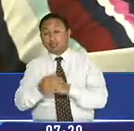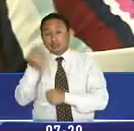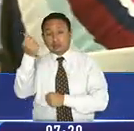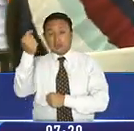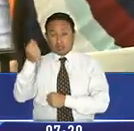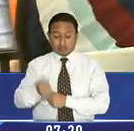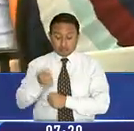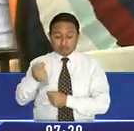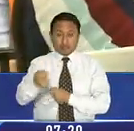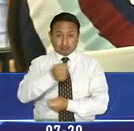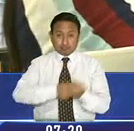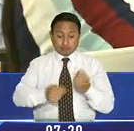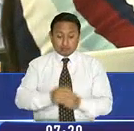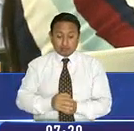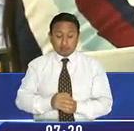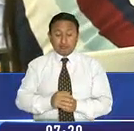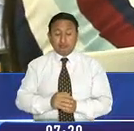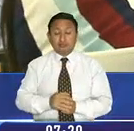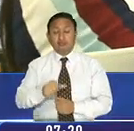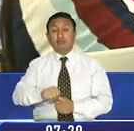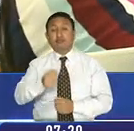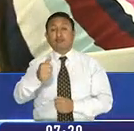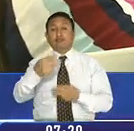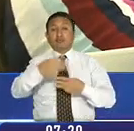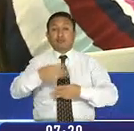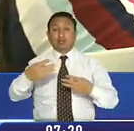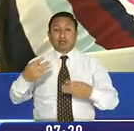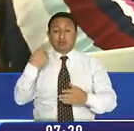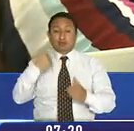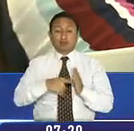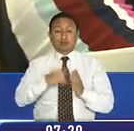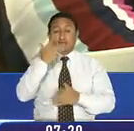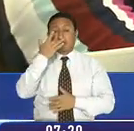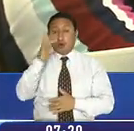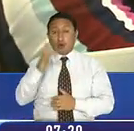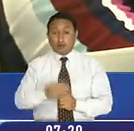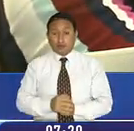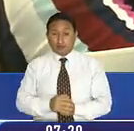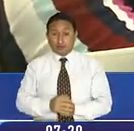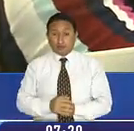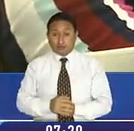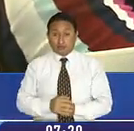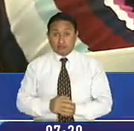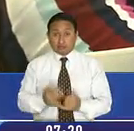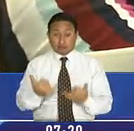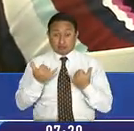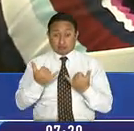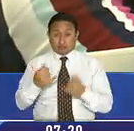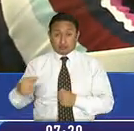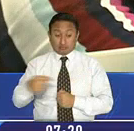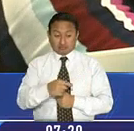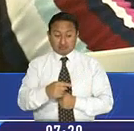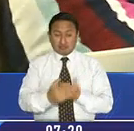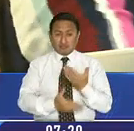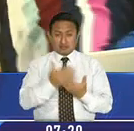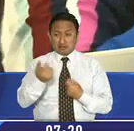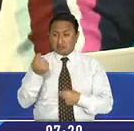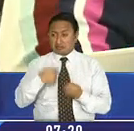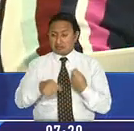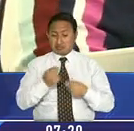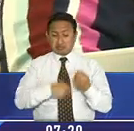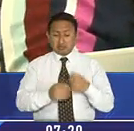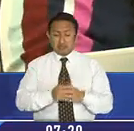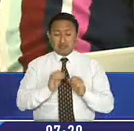otros materiales como el oro, que al ser de fácil comercialización se puede esconder y ocultar